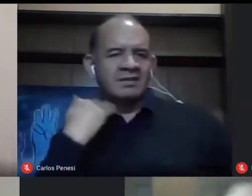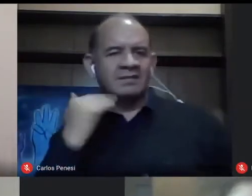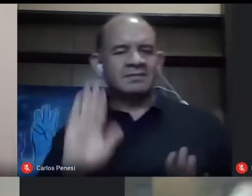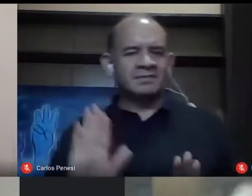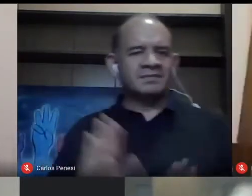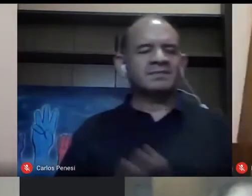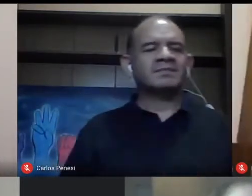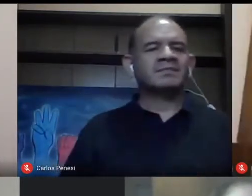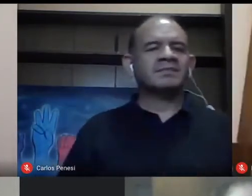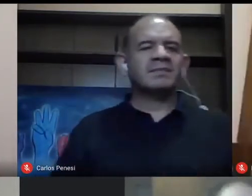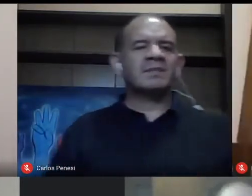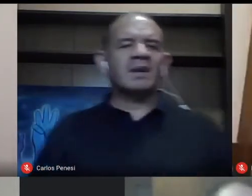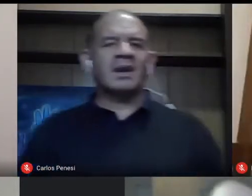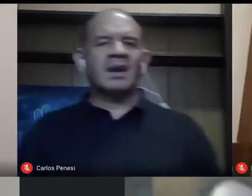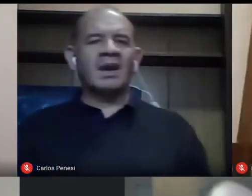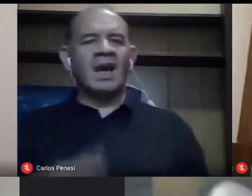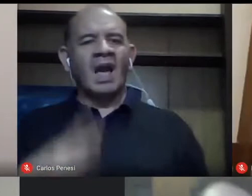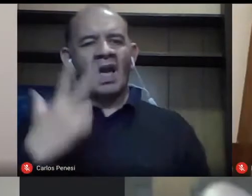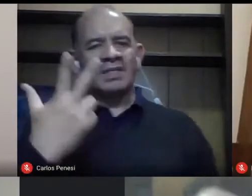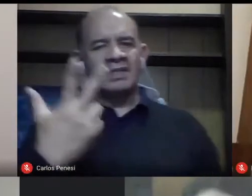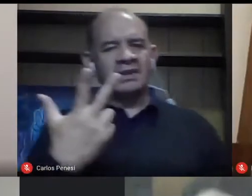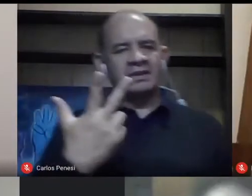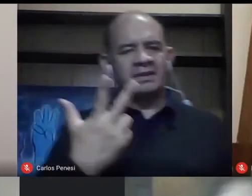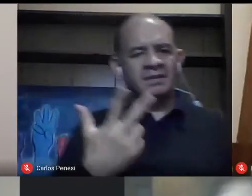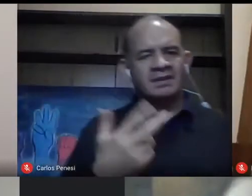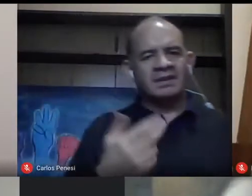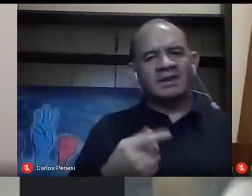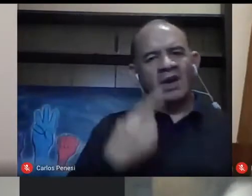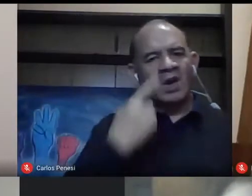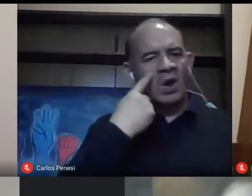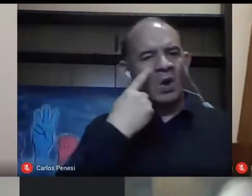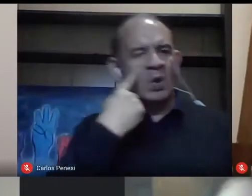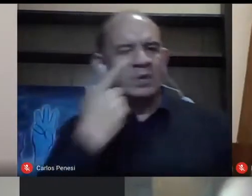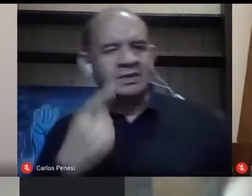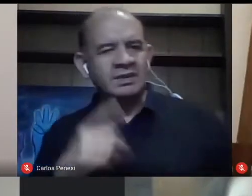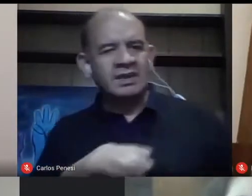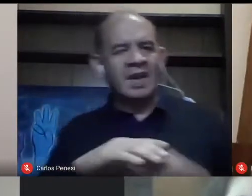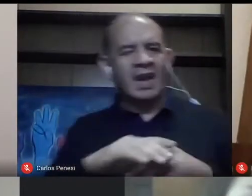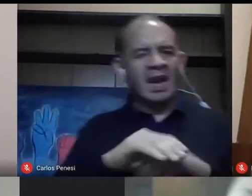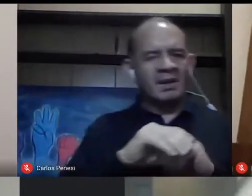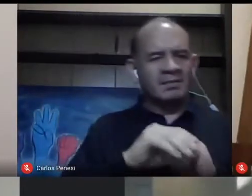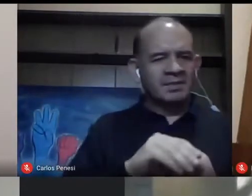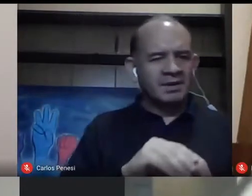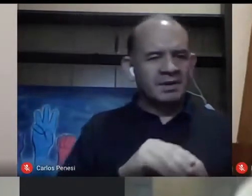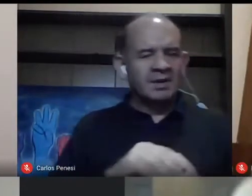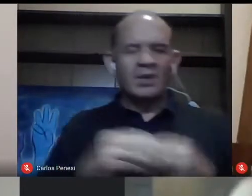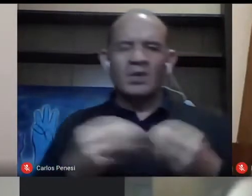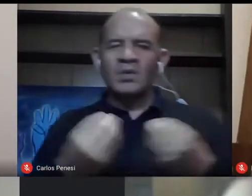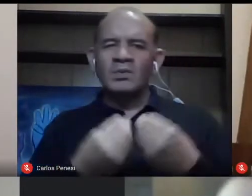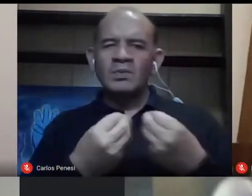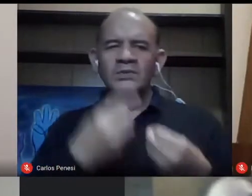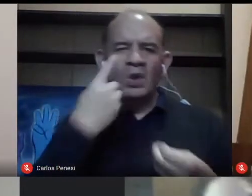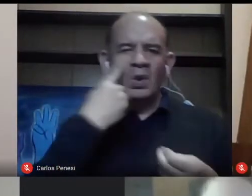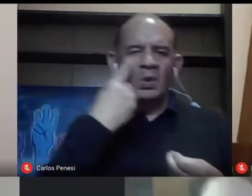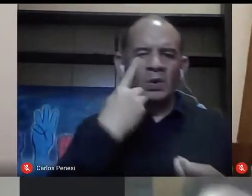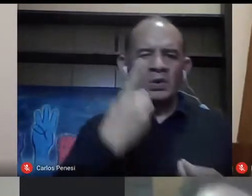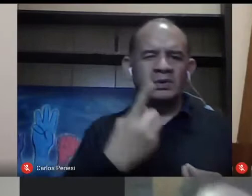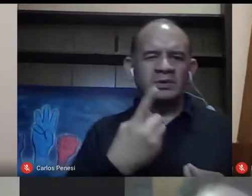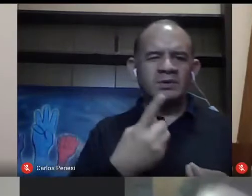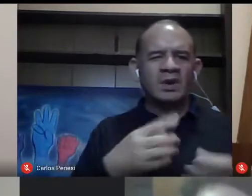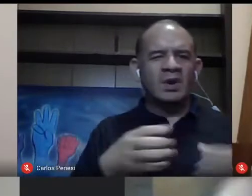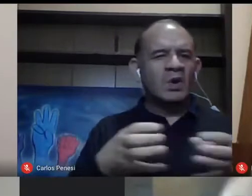tercera disertante invitada, pero también de la casa, porque ella es becaria YAICA y de la AFJA, miembro de la AFJA, miembro del Grupo